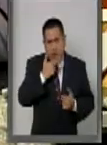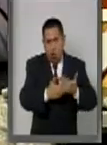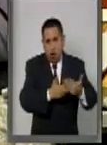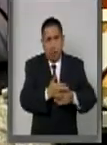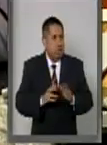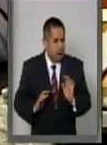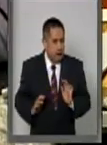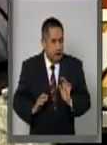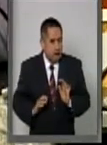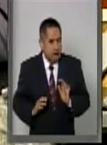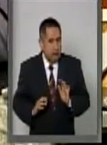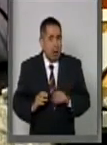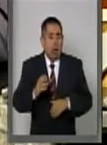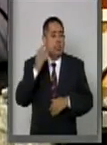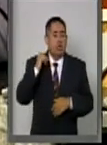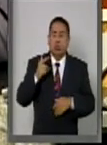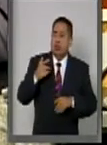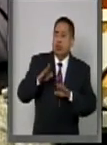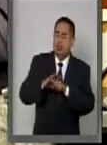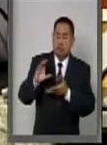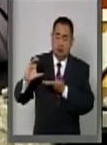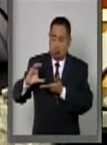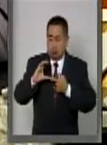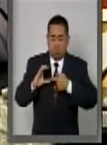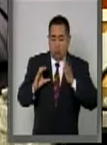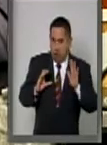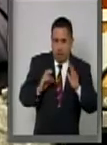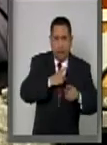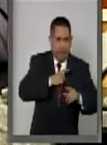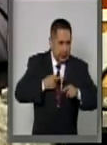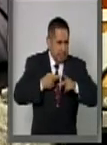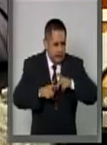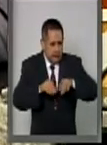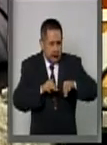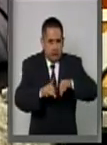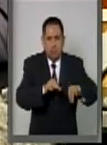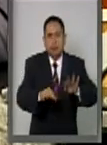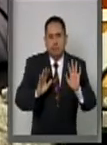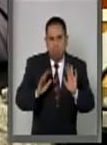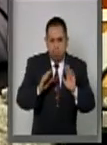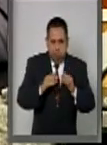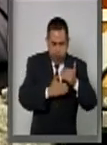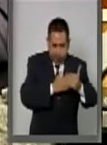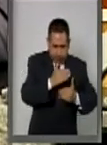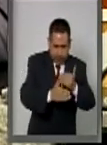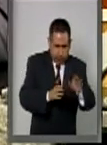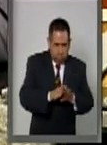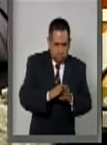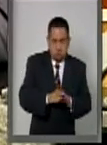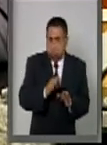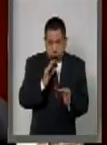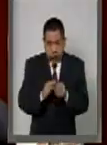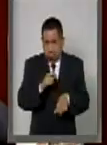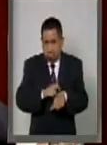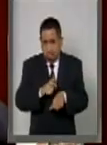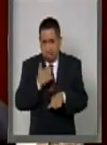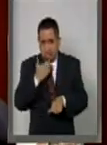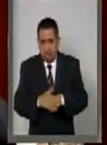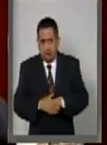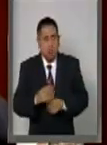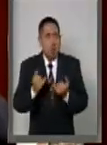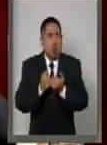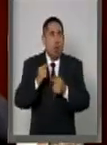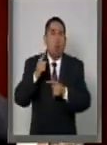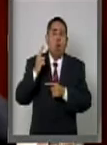está sujeta ya al límite de la anualidad, que se puede empezar el ejercicio de fiscalización en tiempo real y no año